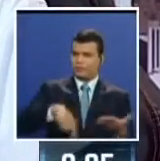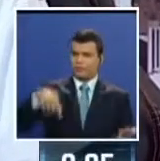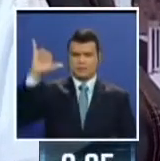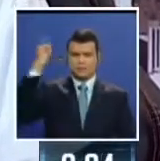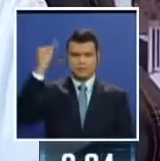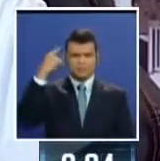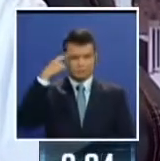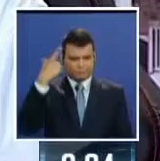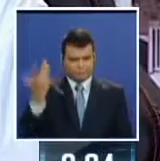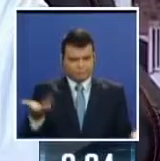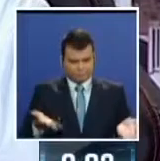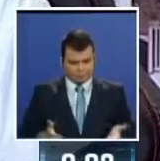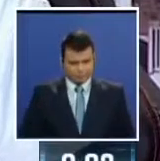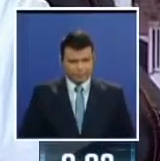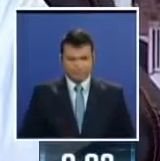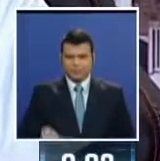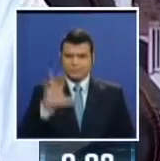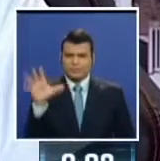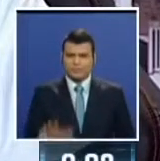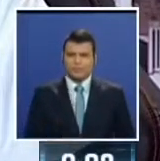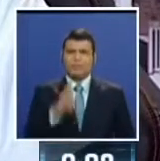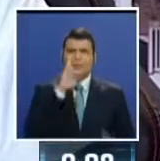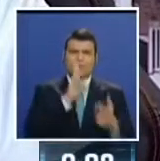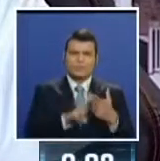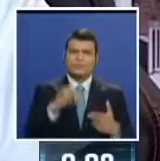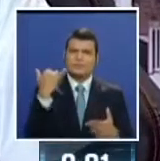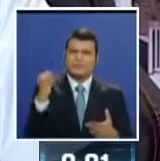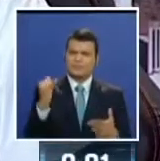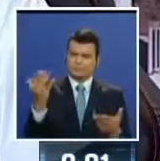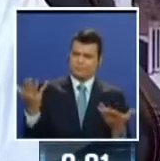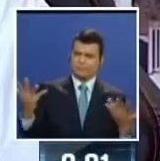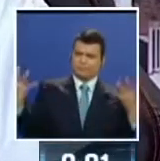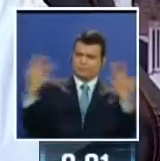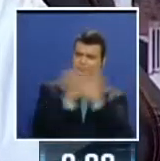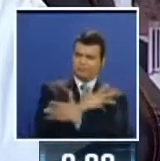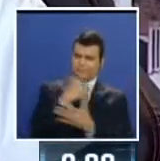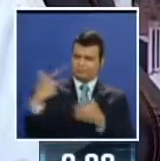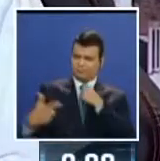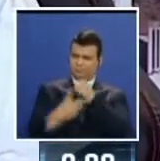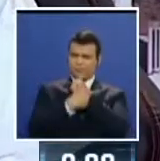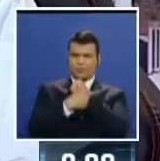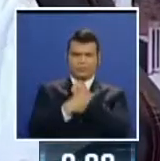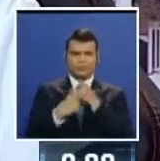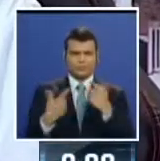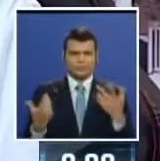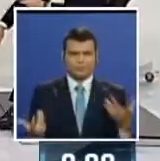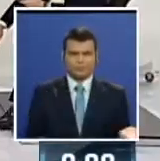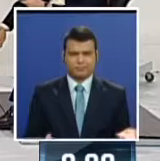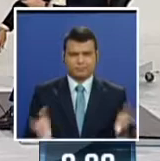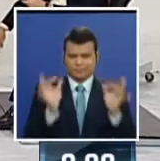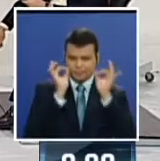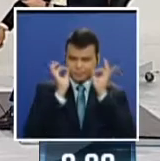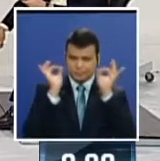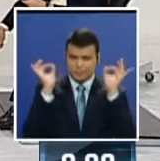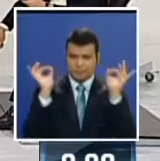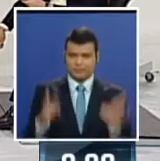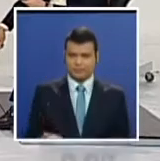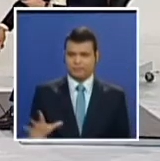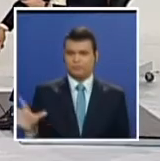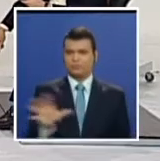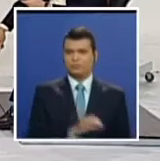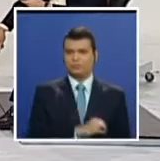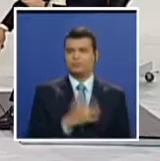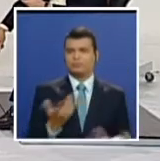desde la región conoce la región ha vivido en la región como nos nos hace ese mal tan grande a toda